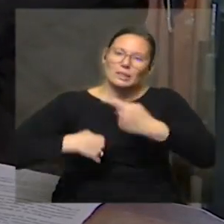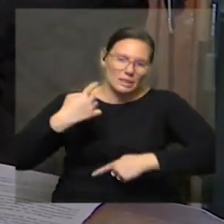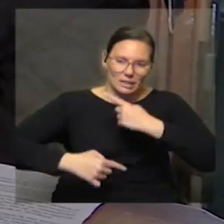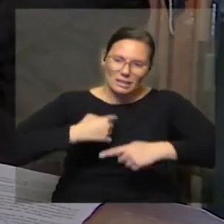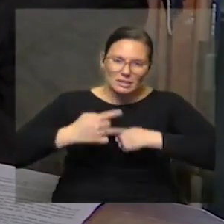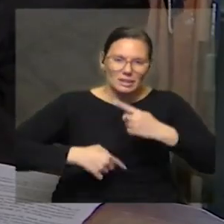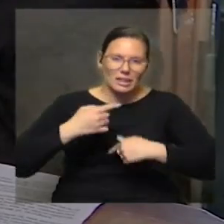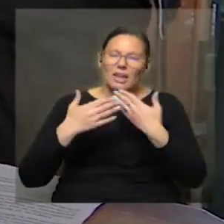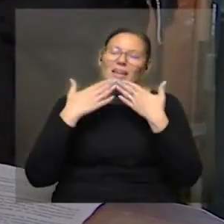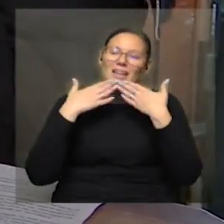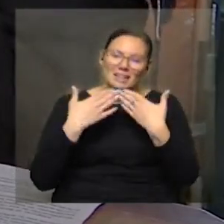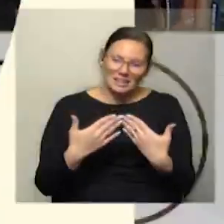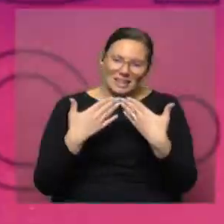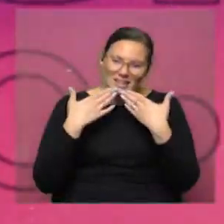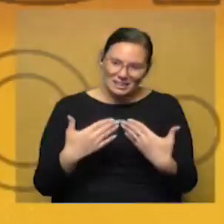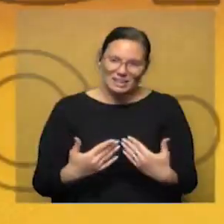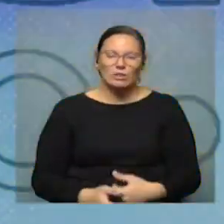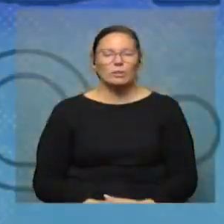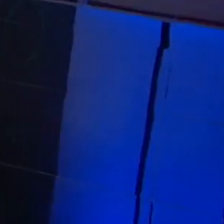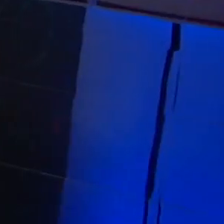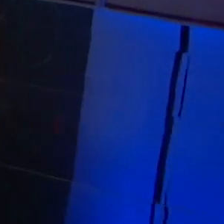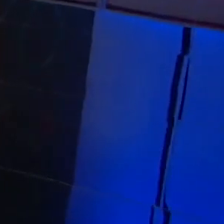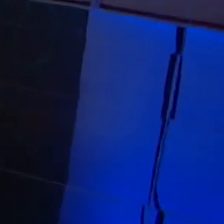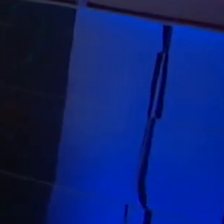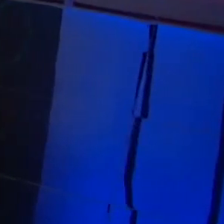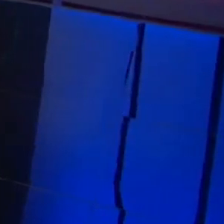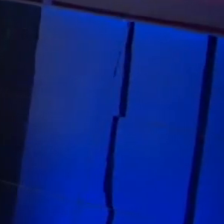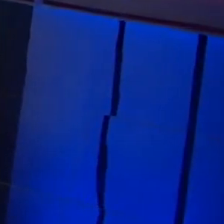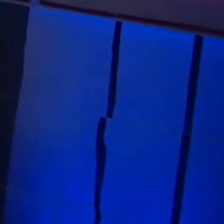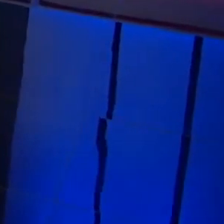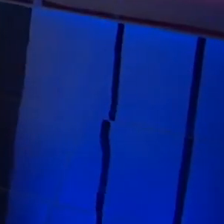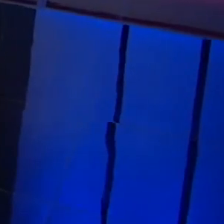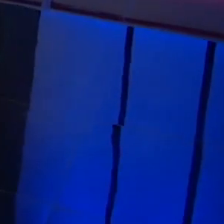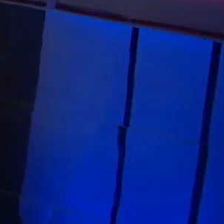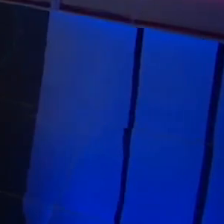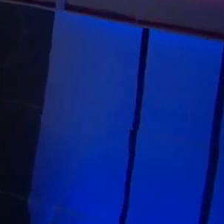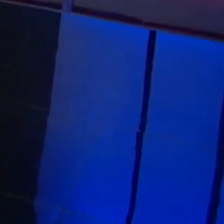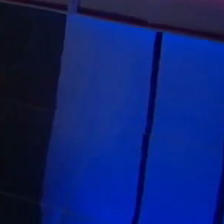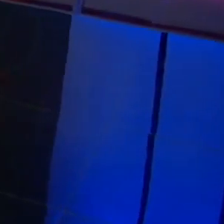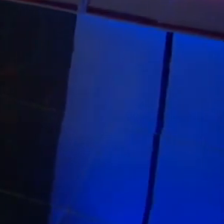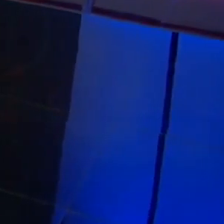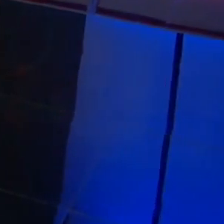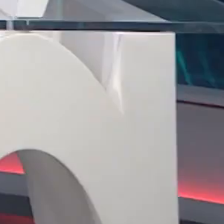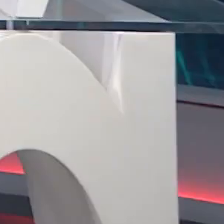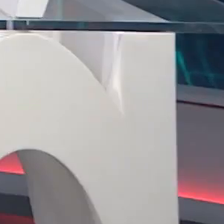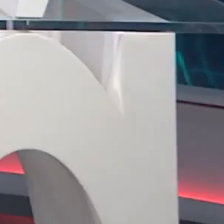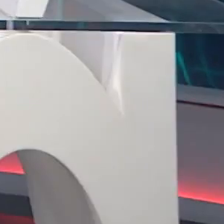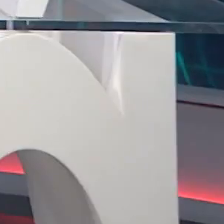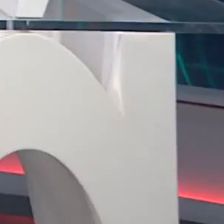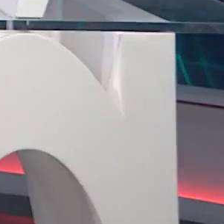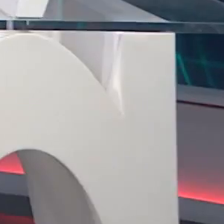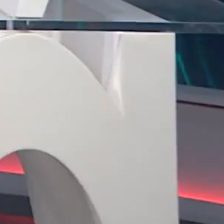Sí. Muy bien, muchas gracias otra vez. Eso ha sido todo por hoy, pero mañana volvemos con